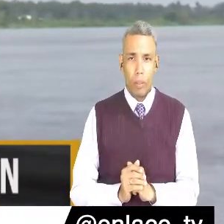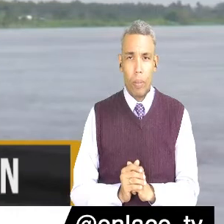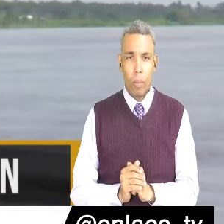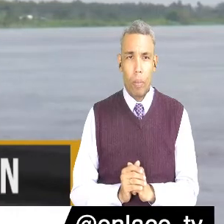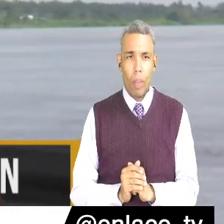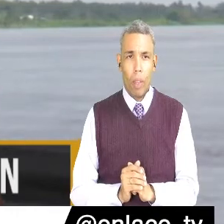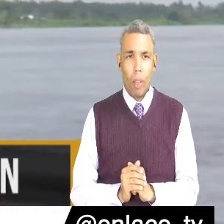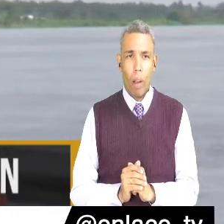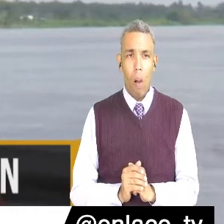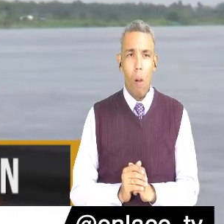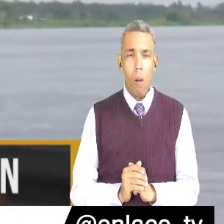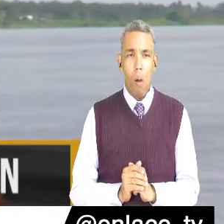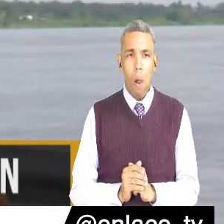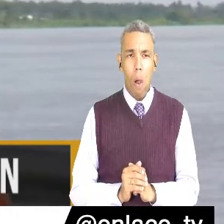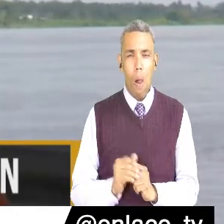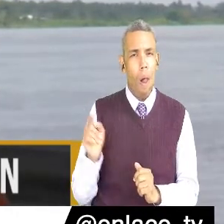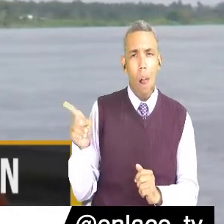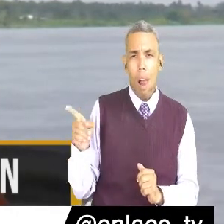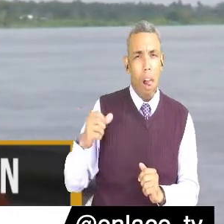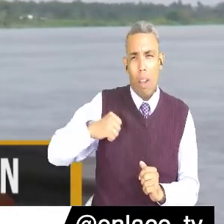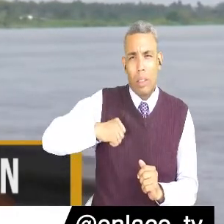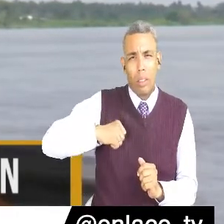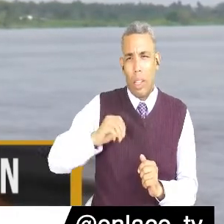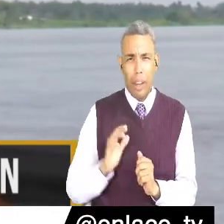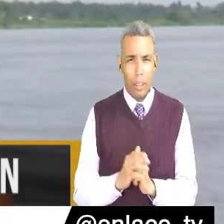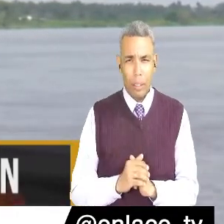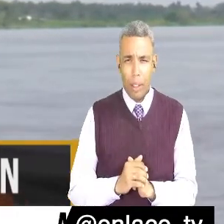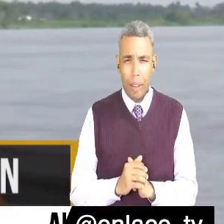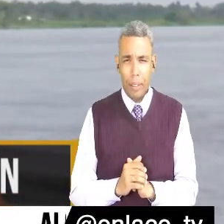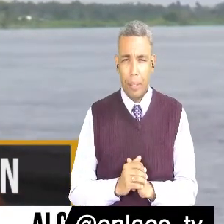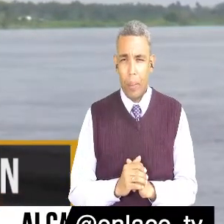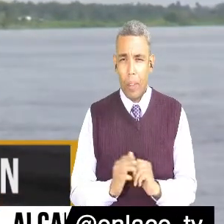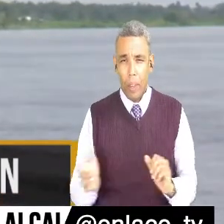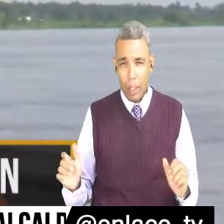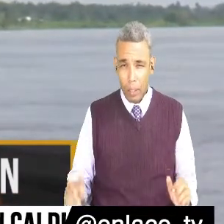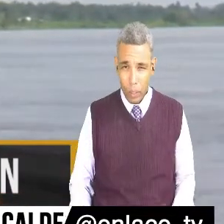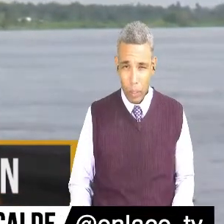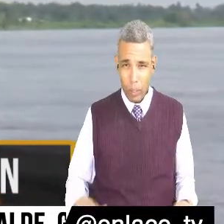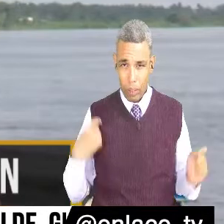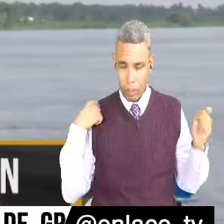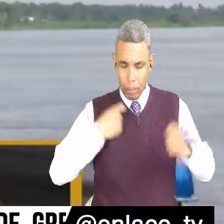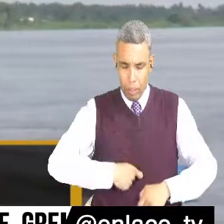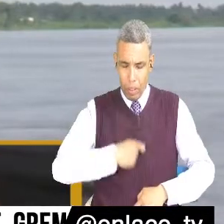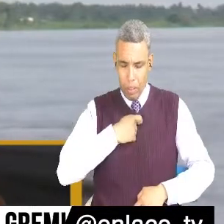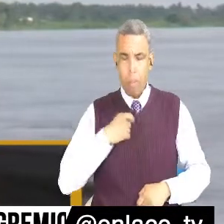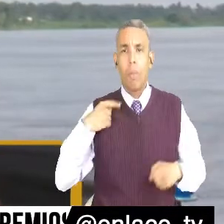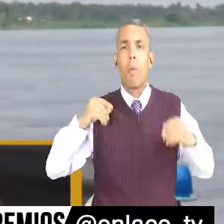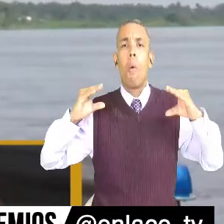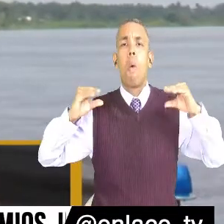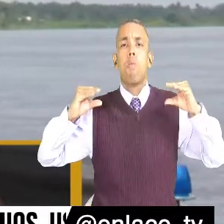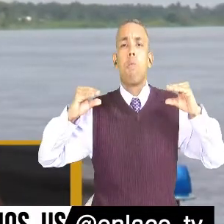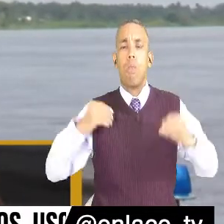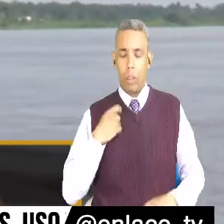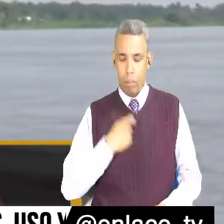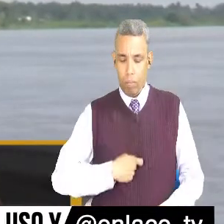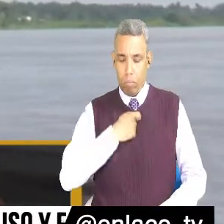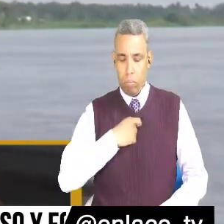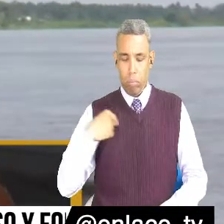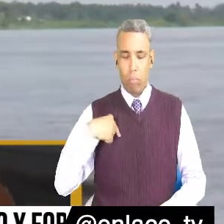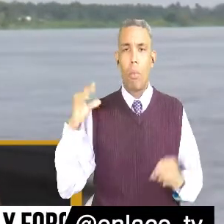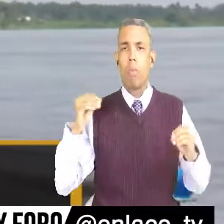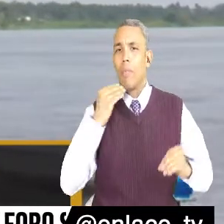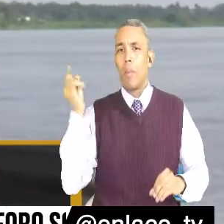les dificulta para poder. Pero las otras personas que están, o al menos llevarlas en la canoa, para que en caso de que naufrague la canoa,